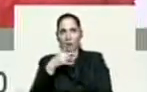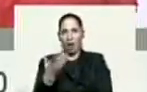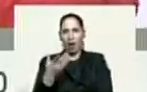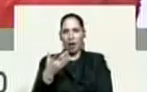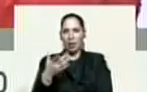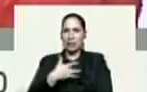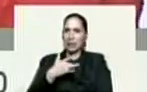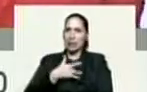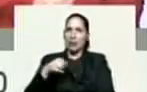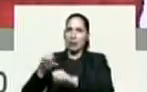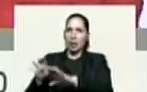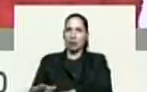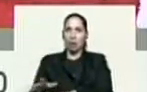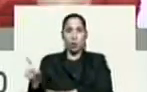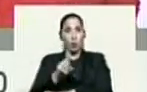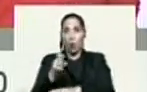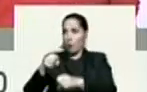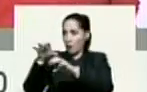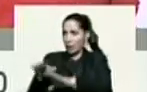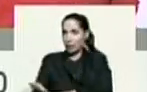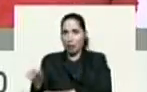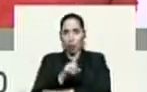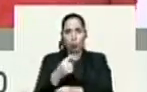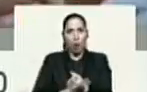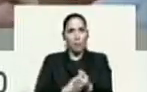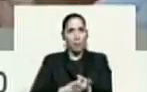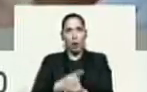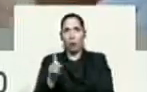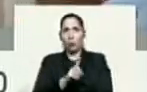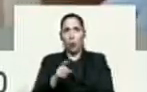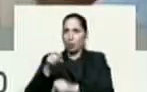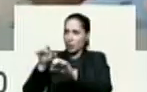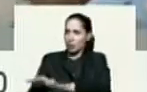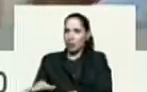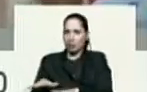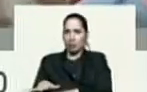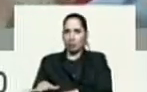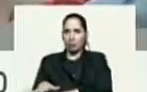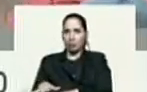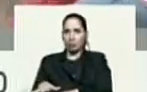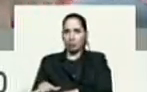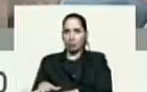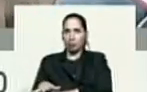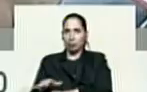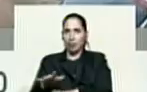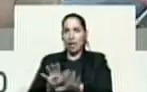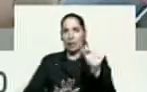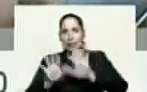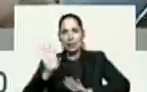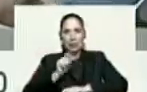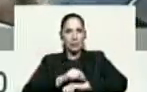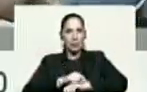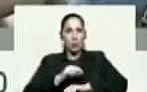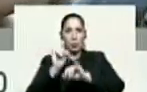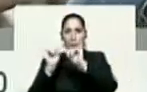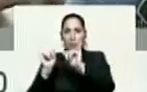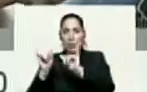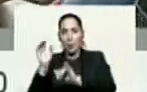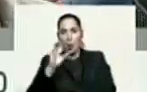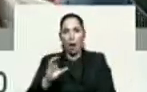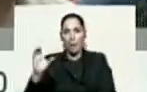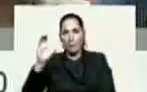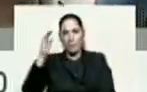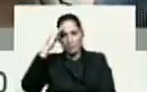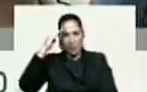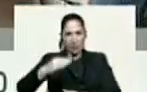fracasado. Yo le decía, no has fracasado, hermano, no te rindas. Y a los 15 minutos el mismo capitán había retomado el puesto